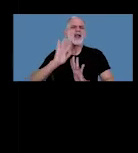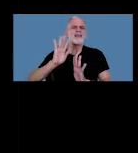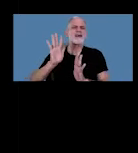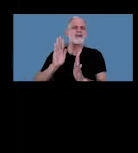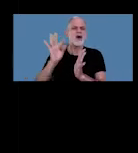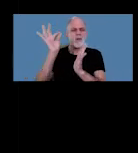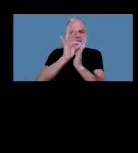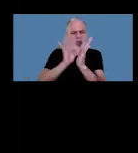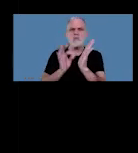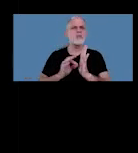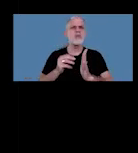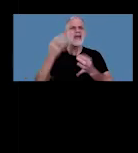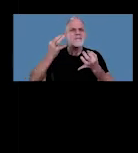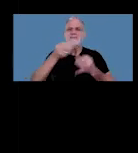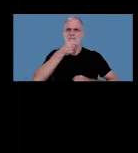aspecto particular.